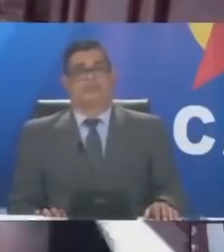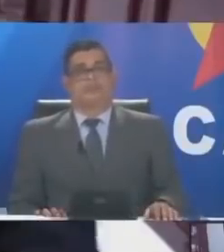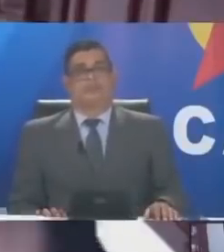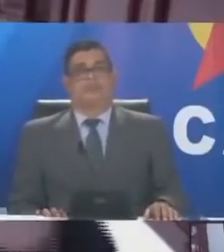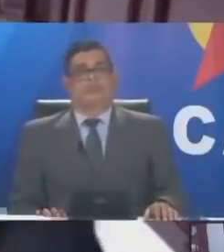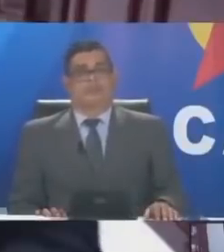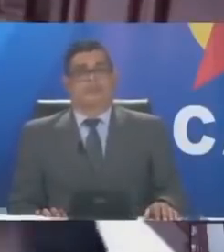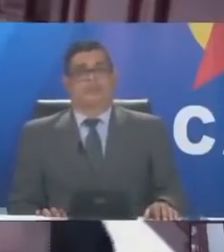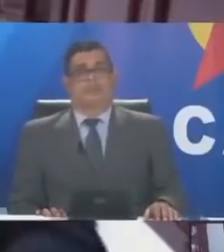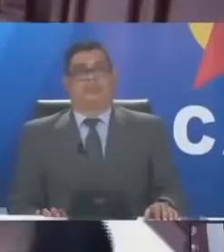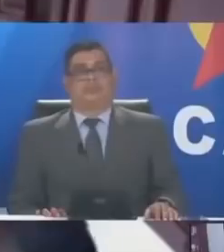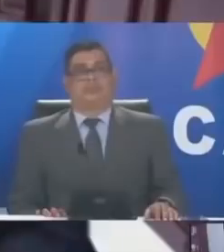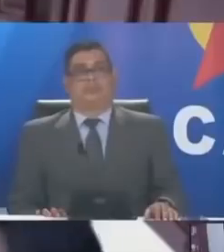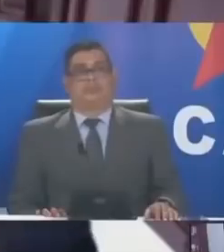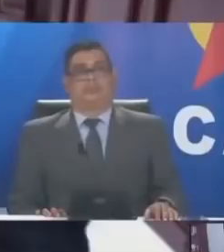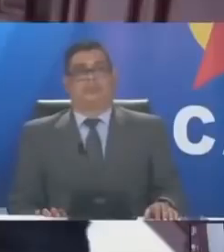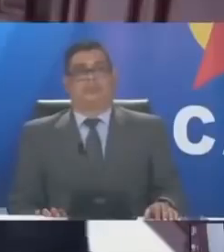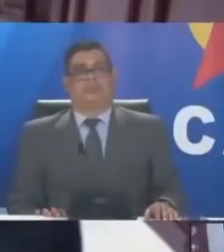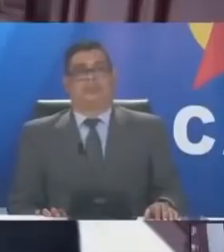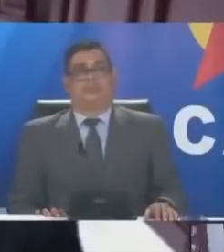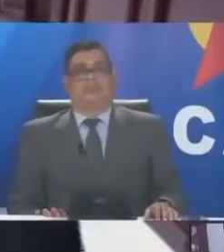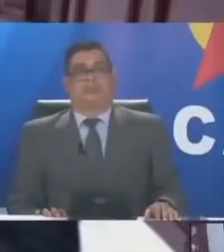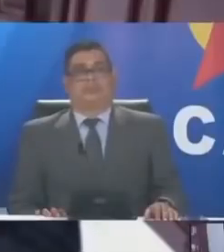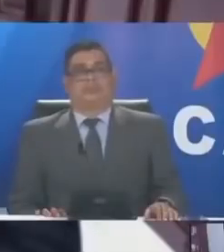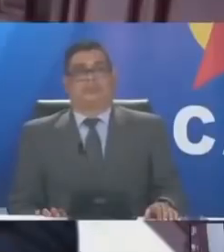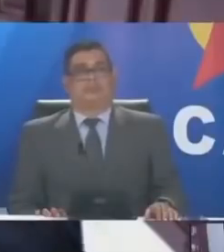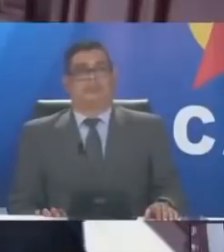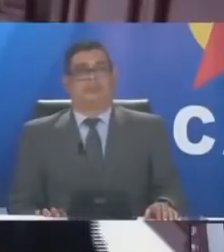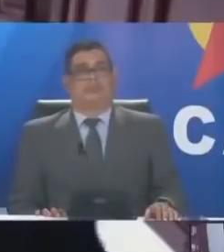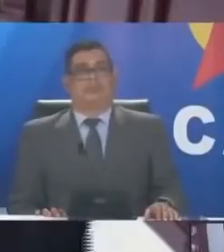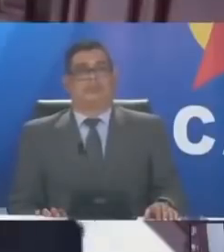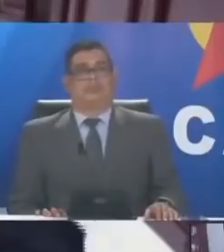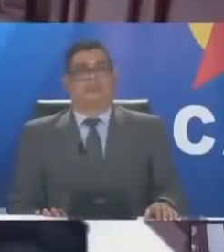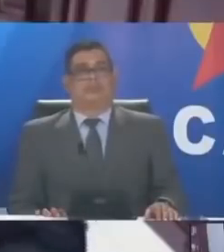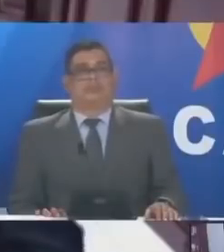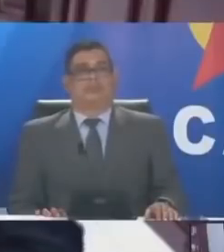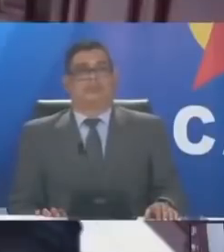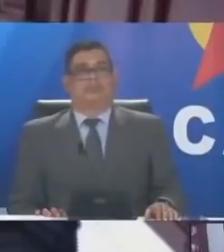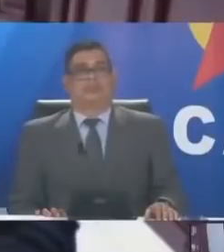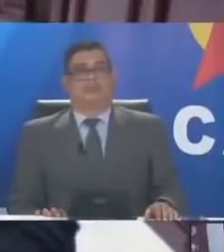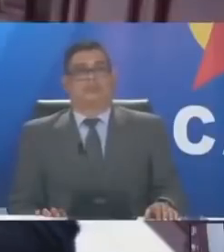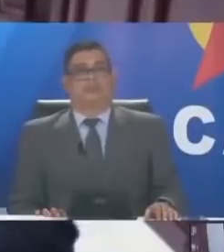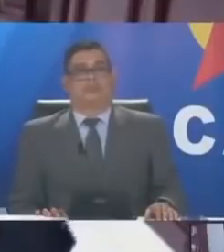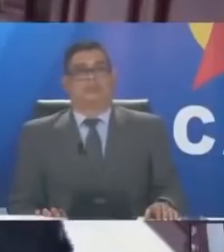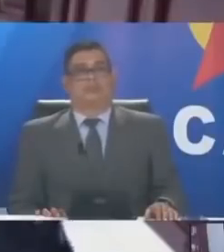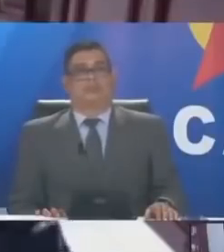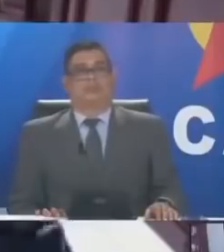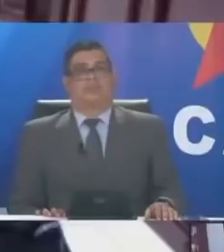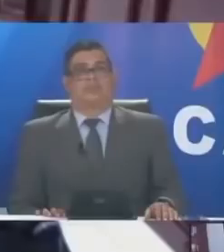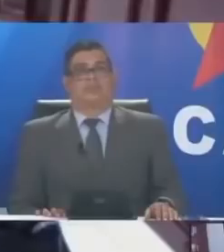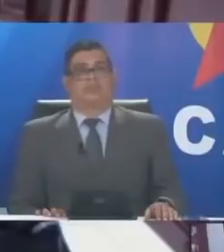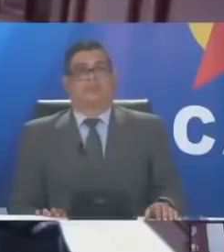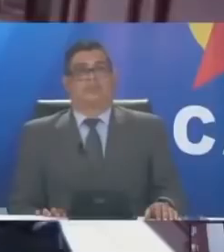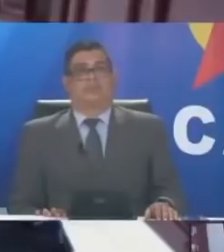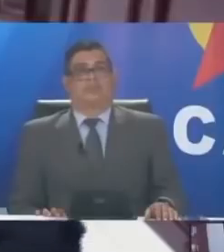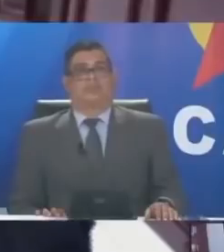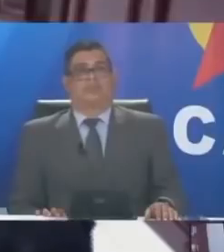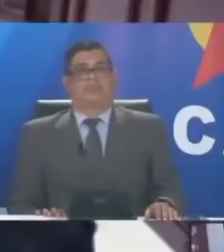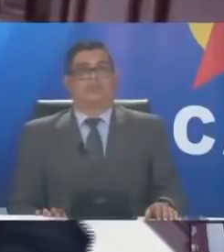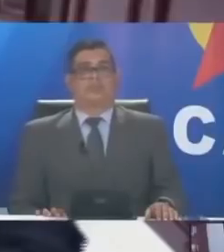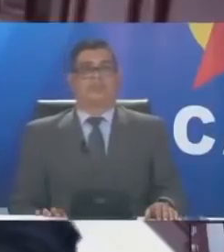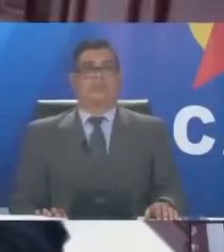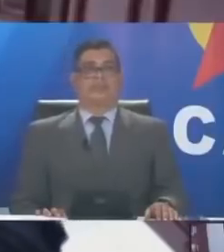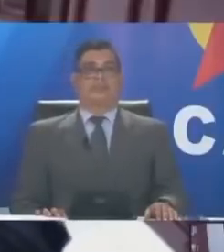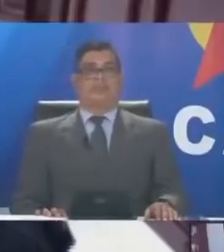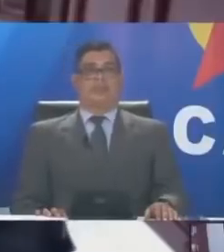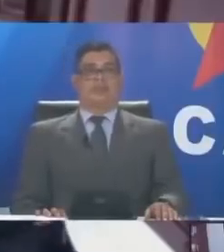capaz somos gente llena de luz somos gente con una función especial o sea con una gracia especial cosa vista que